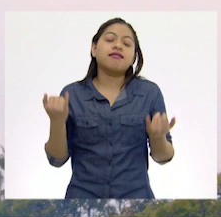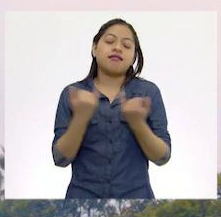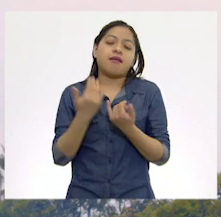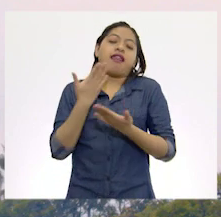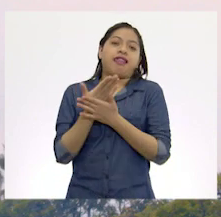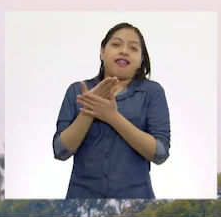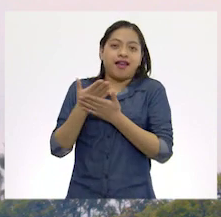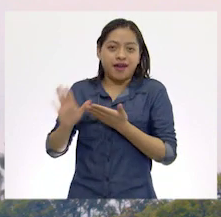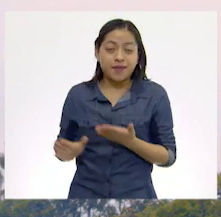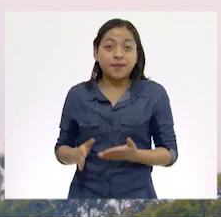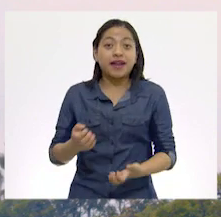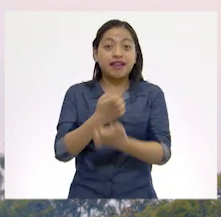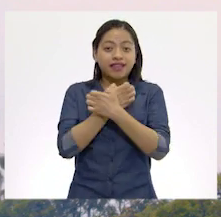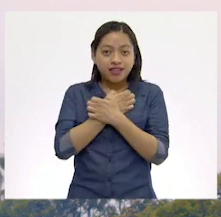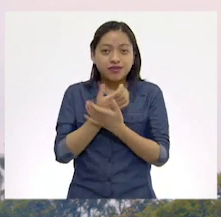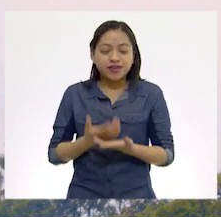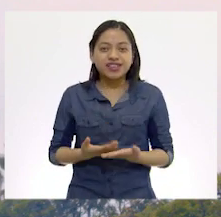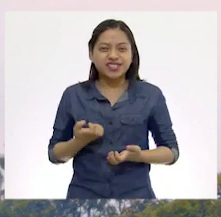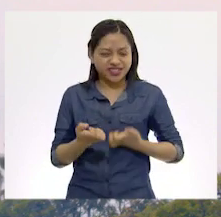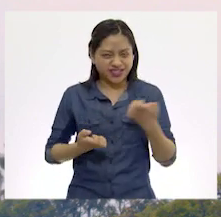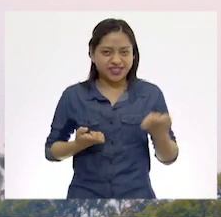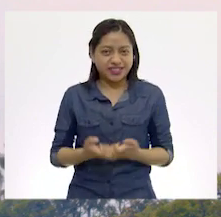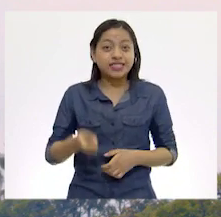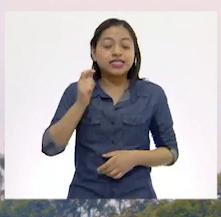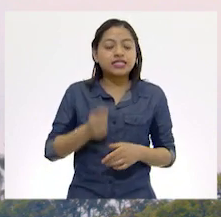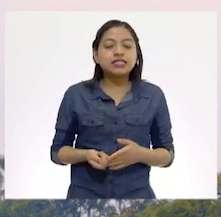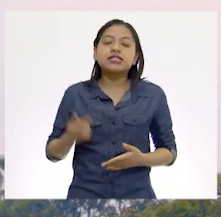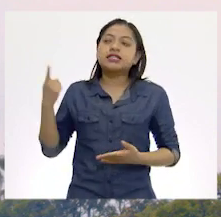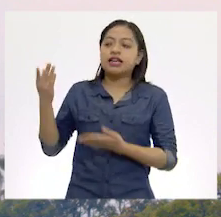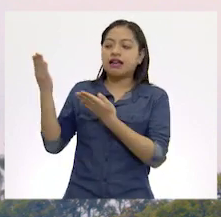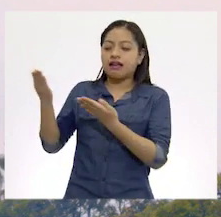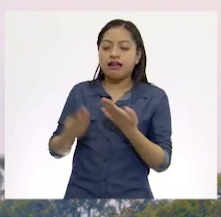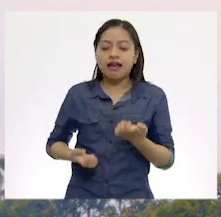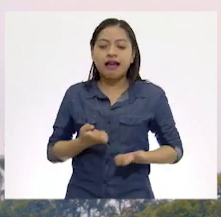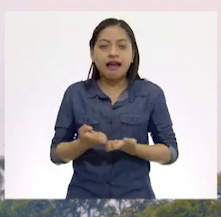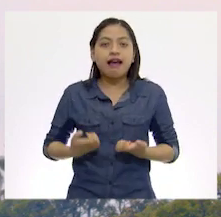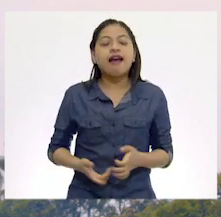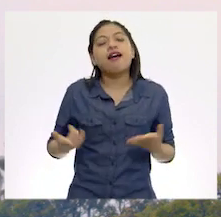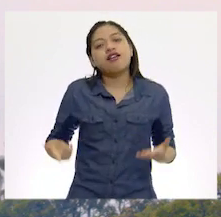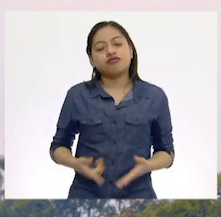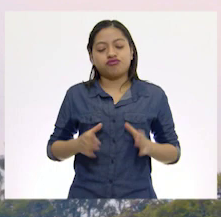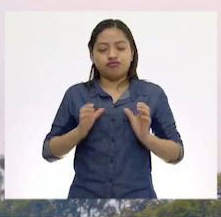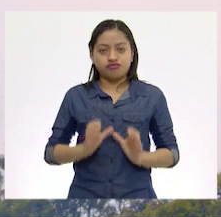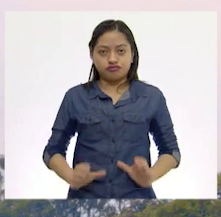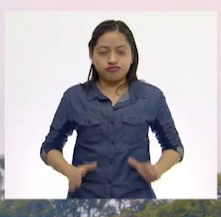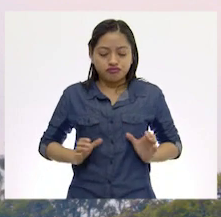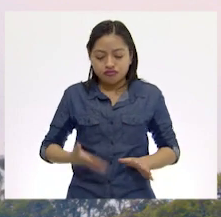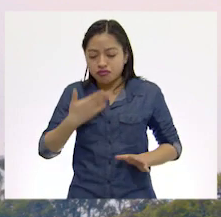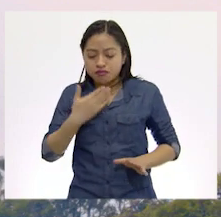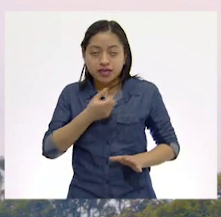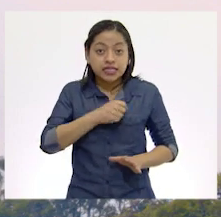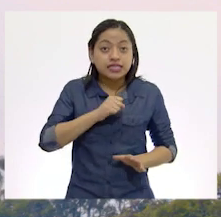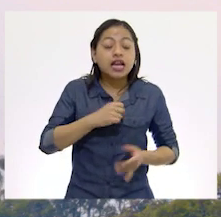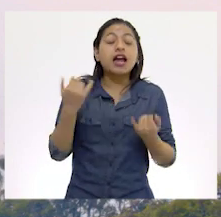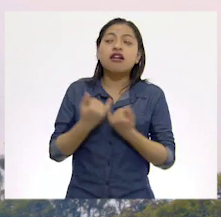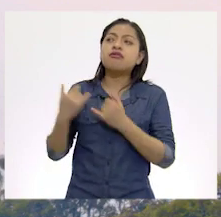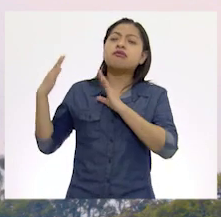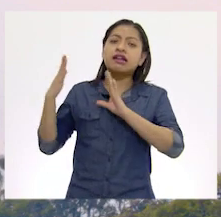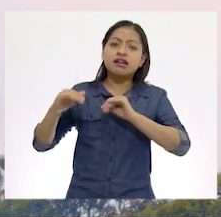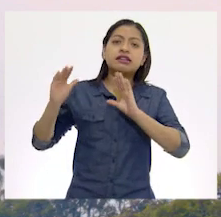aparte, la de educación física porque nos envía rutinas de ejercicio para mantenernos en forma. Aparte de que nos enseña